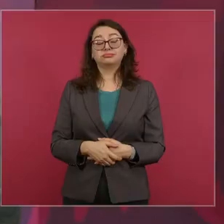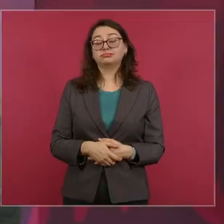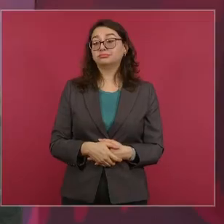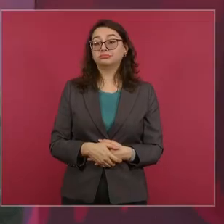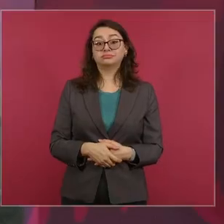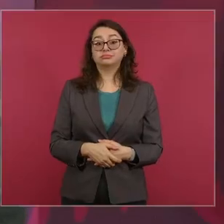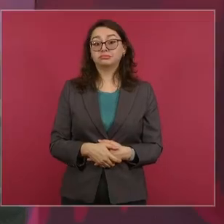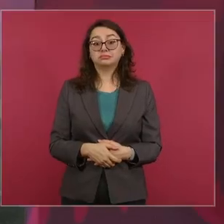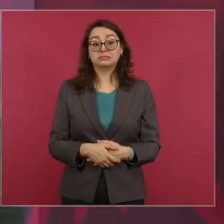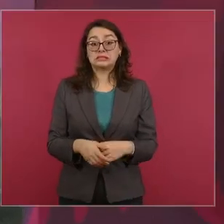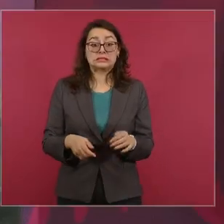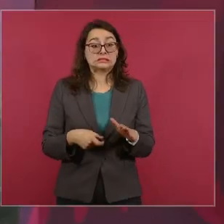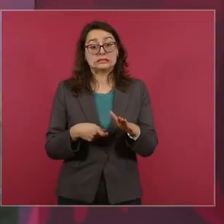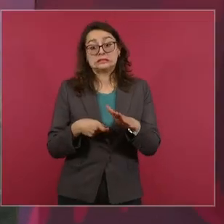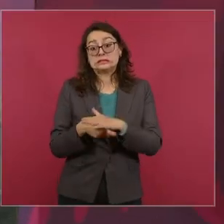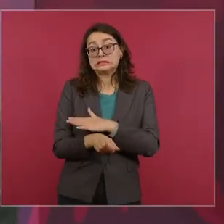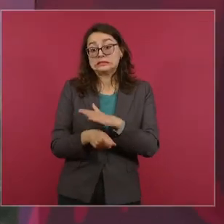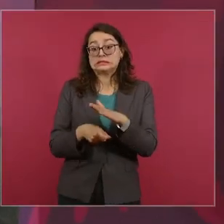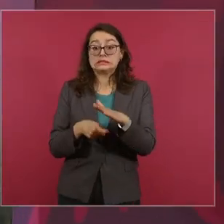ni